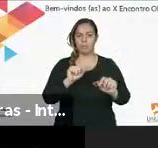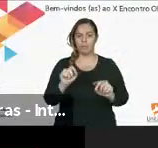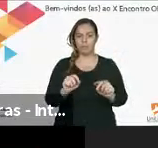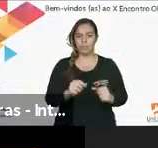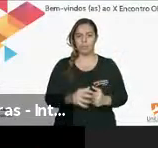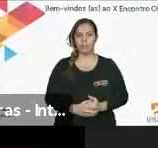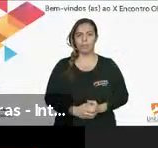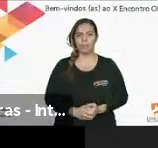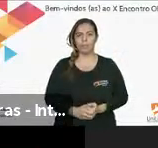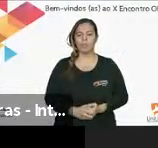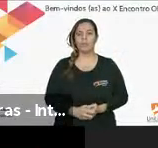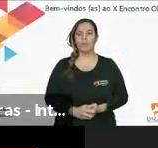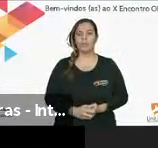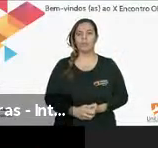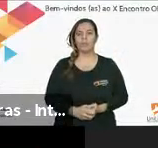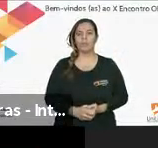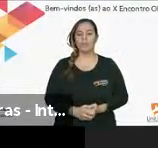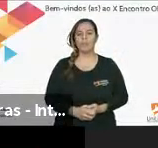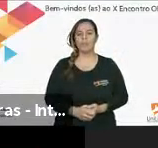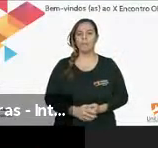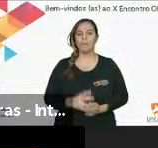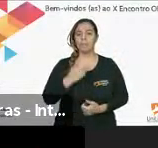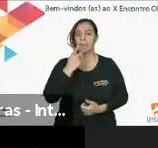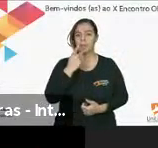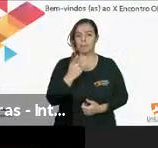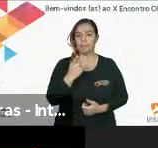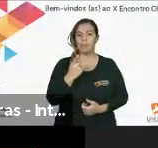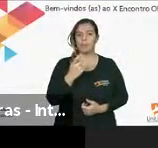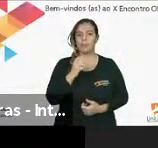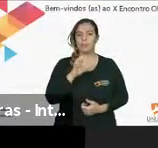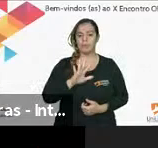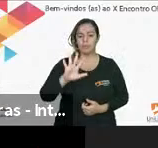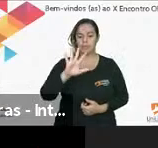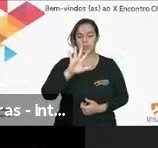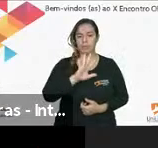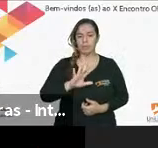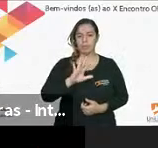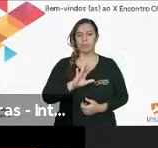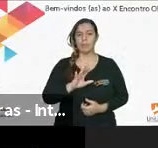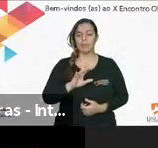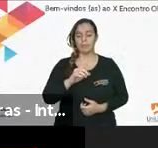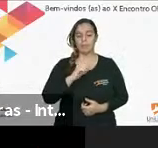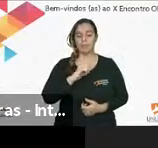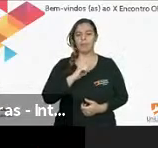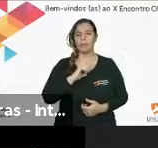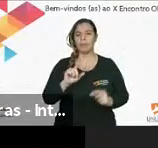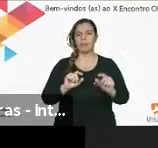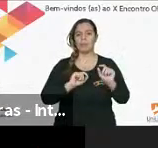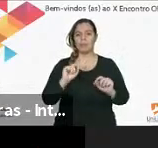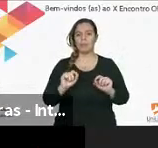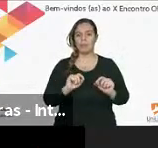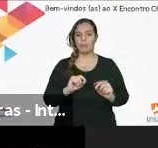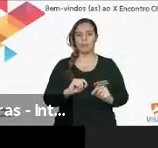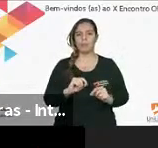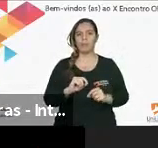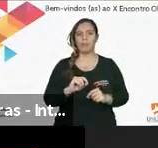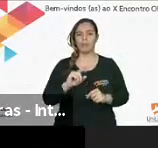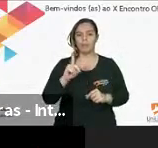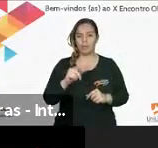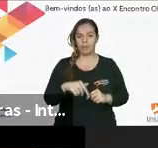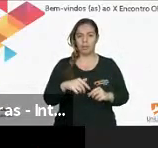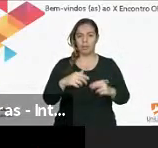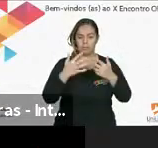yo diría que aquí está la cuestión relevante respecto de